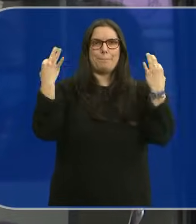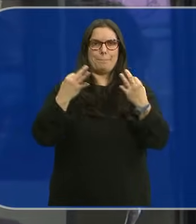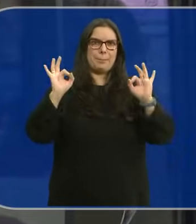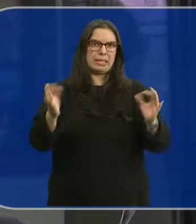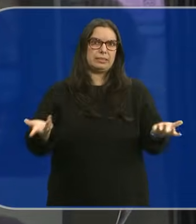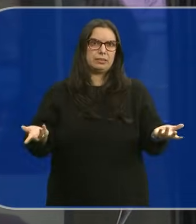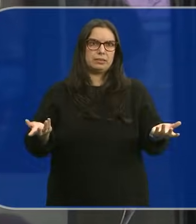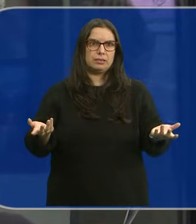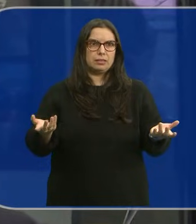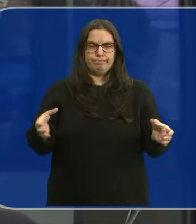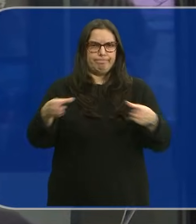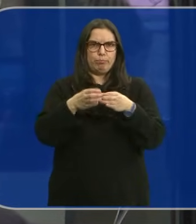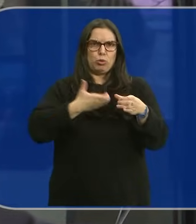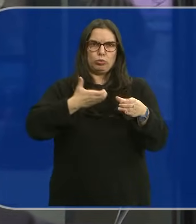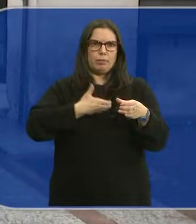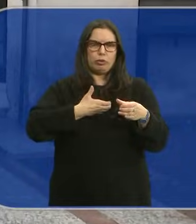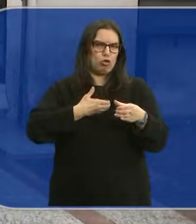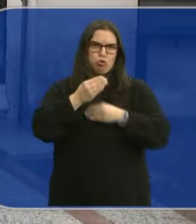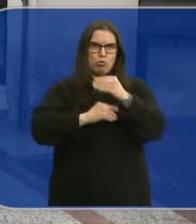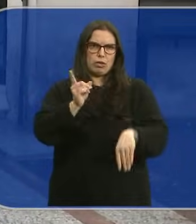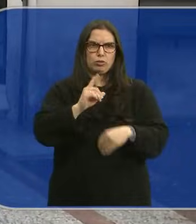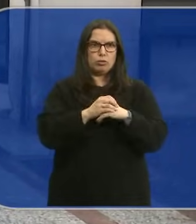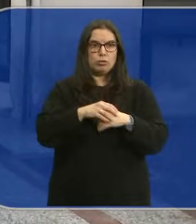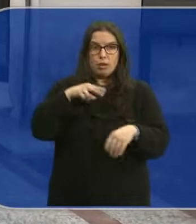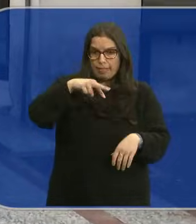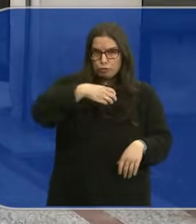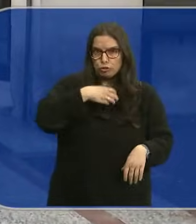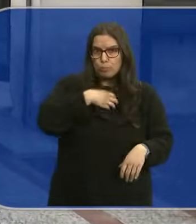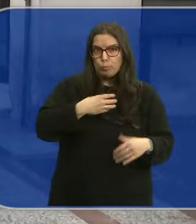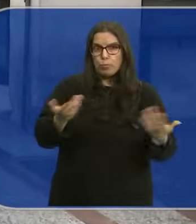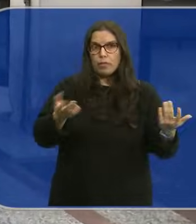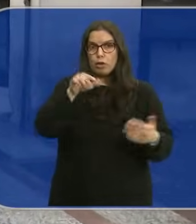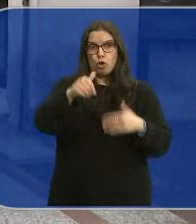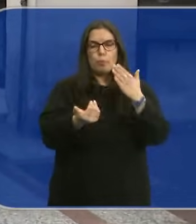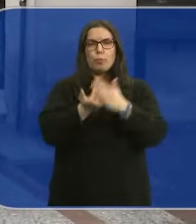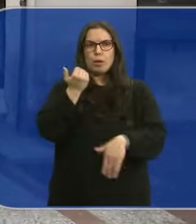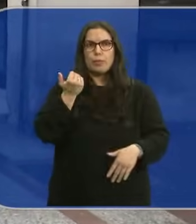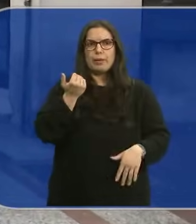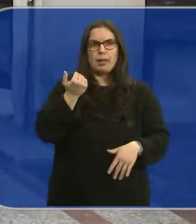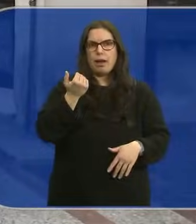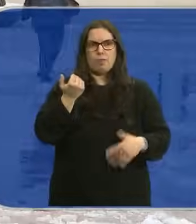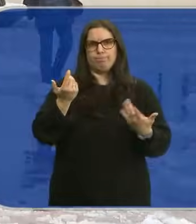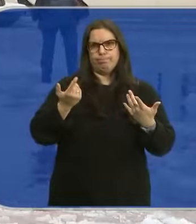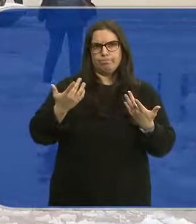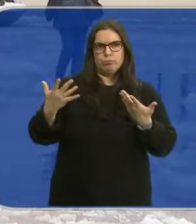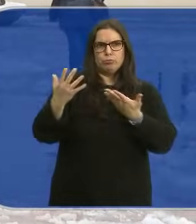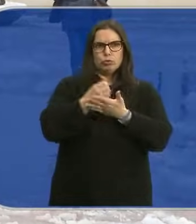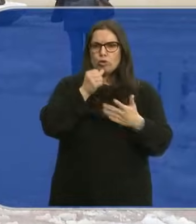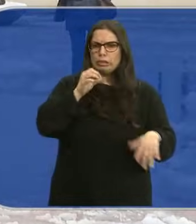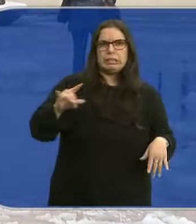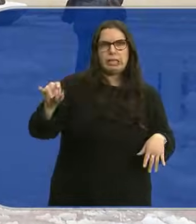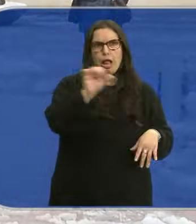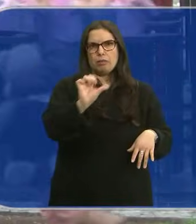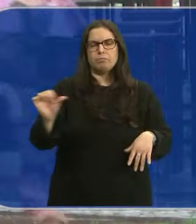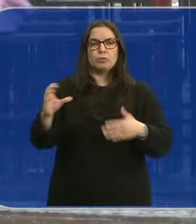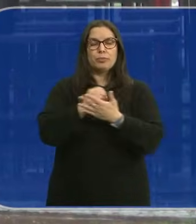decir, el equipo municipal no ha salido. A mí no se puede andar, porque esta mañana he visto que echaban sal y todo por ahí, muy bien. Aunque